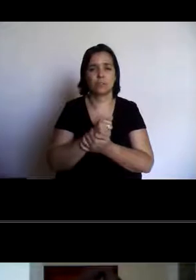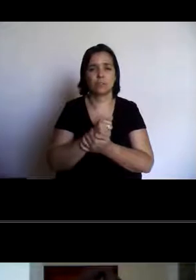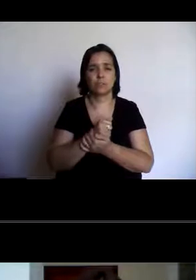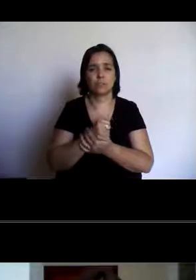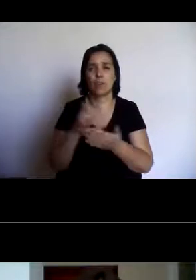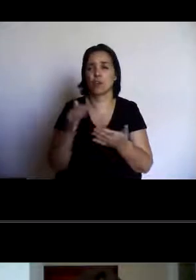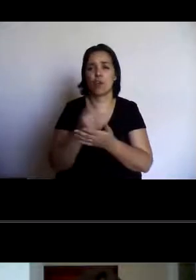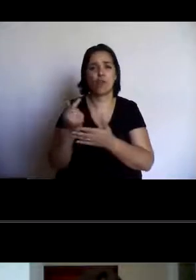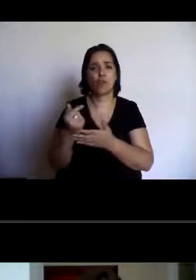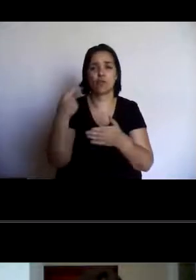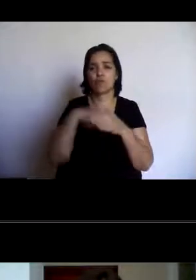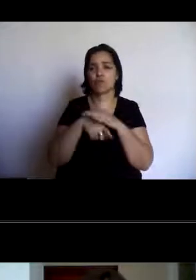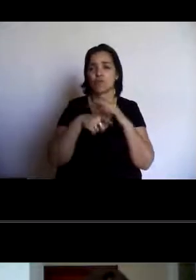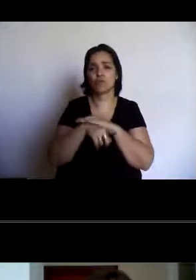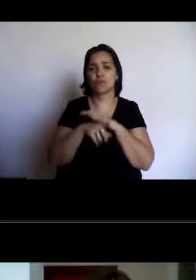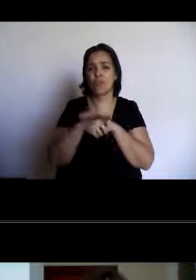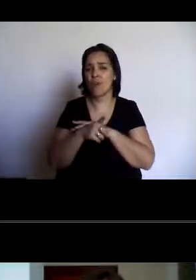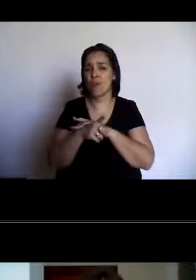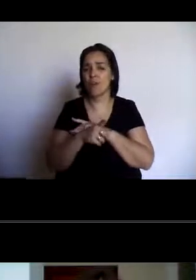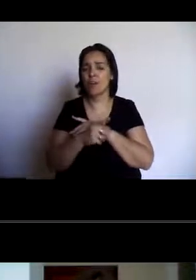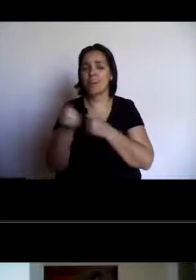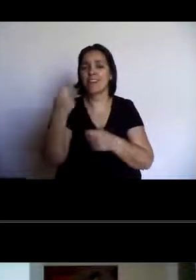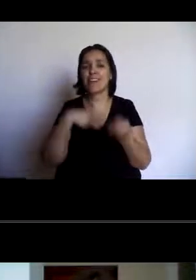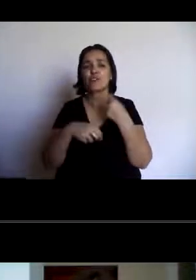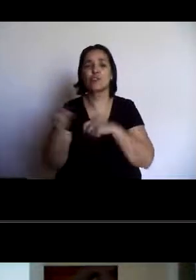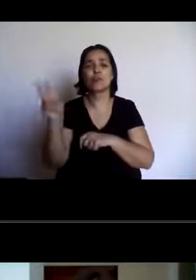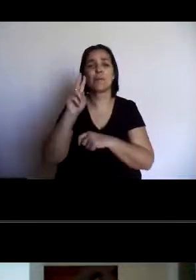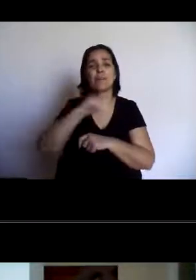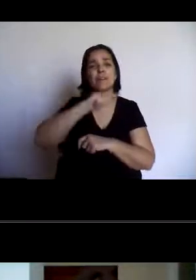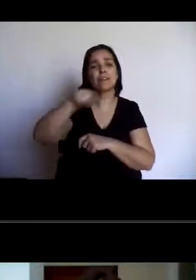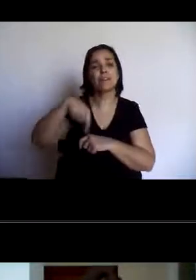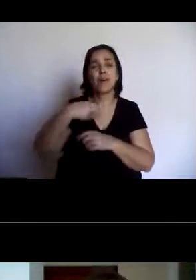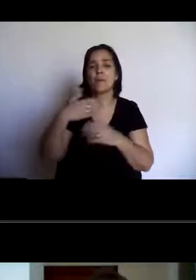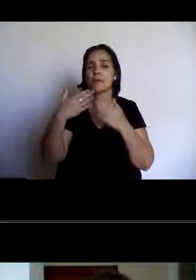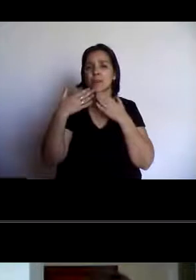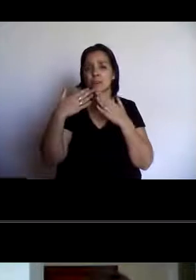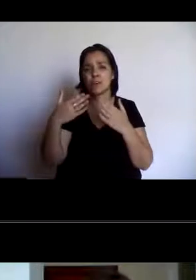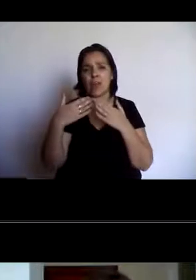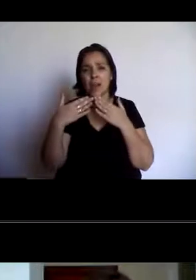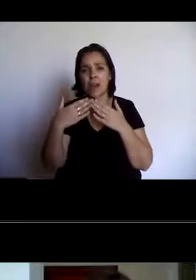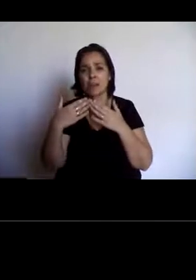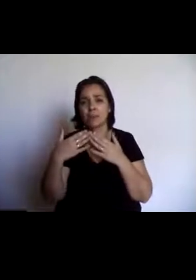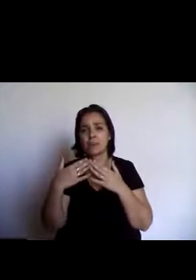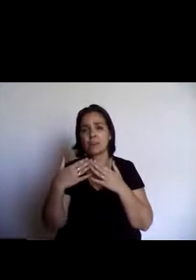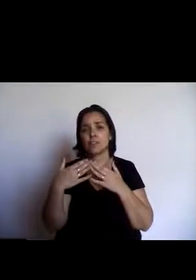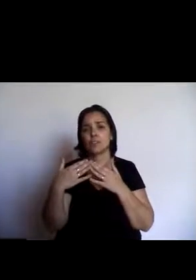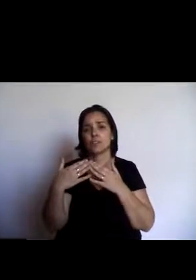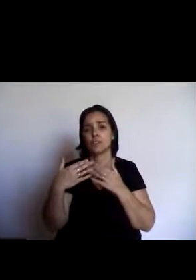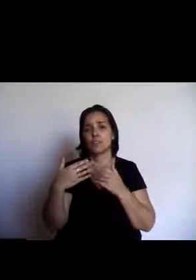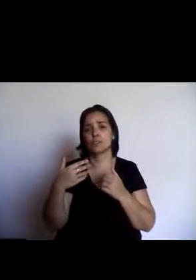estáis desarrollando en economía verde y circular, ¿vale? Muchísimas gracias, Beatriz. Supongo que ahora